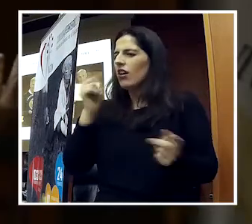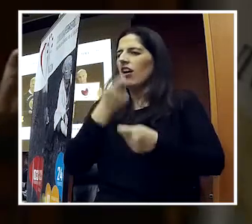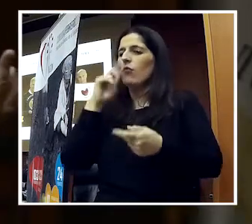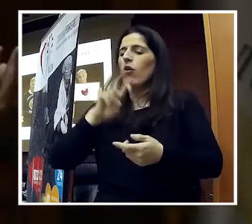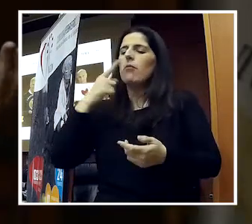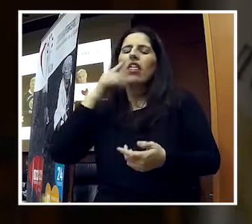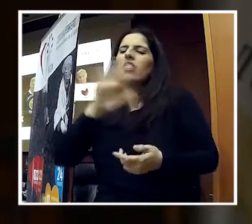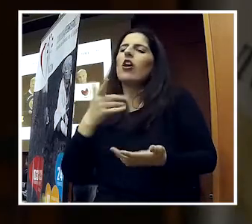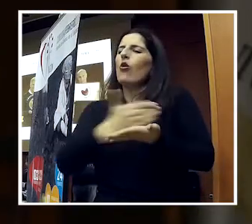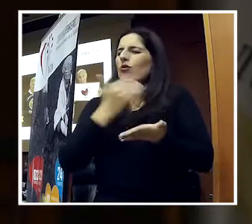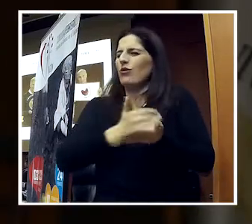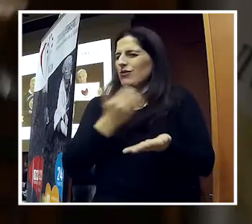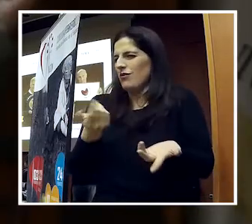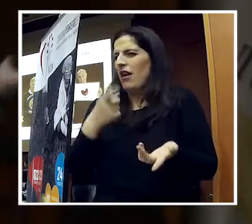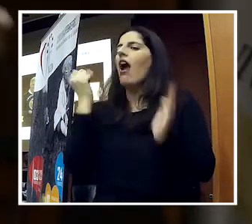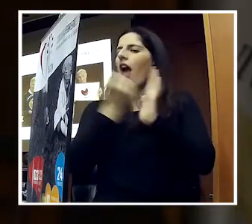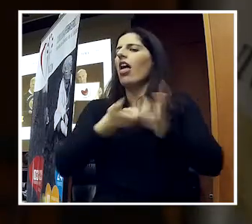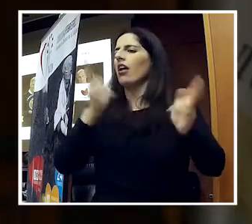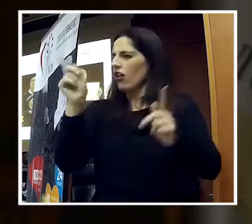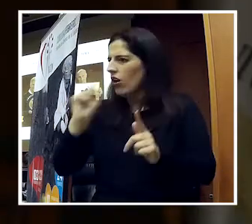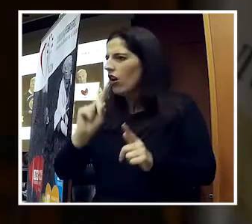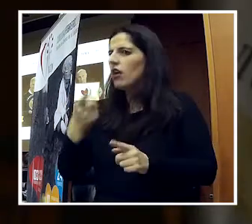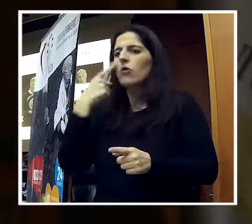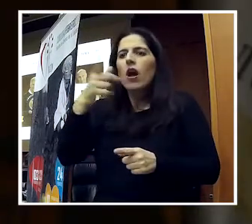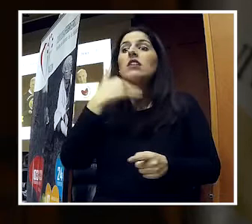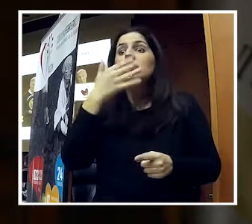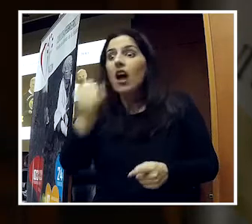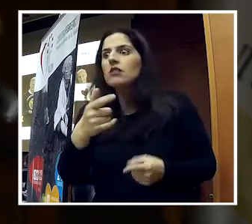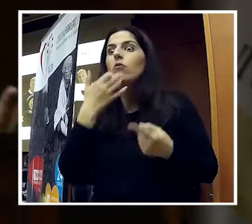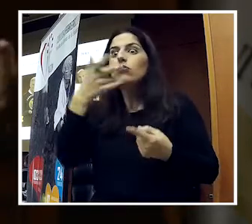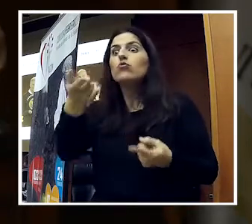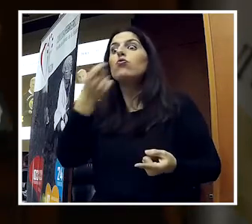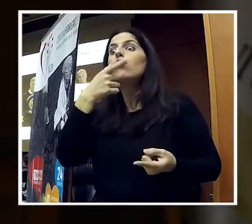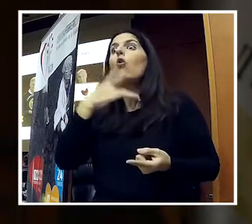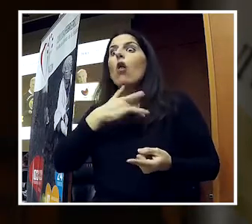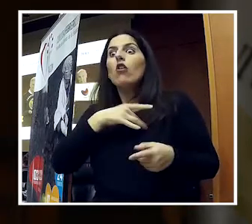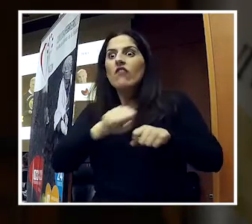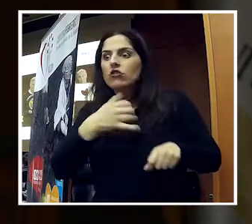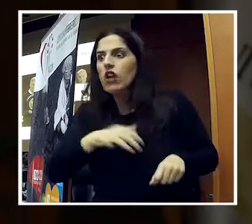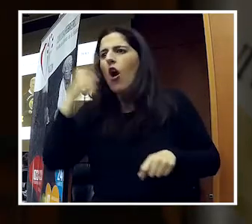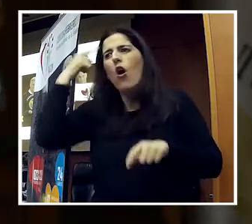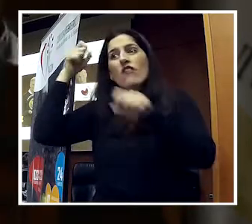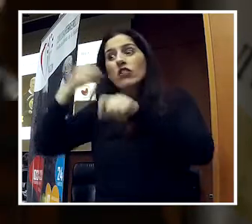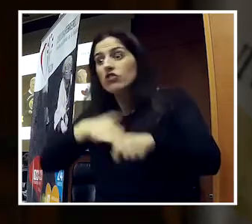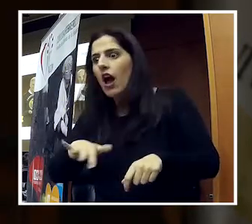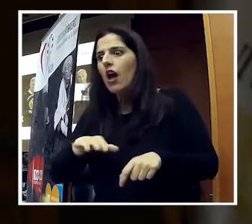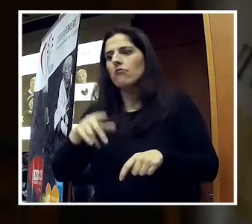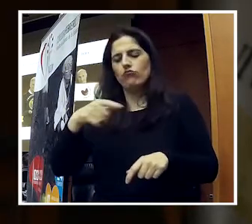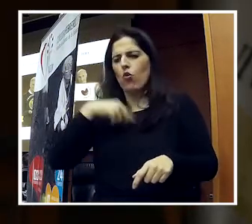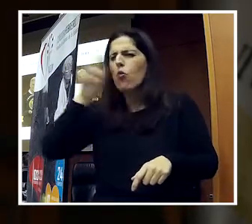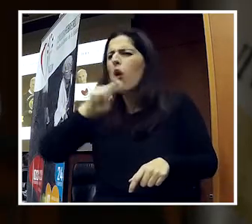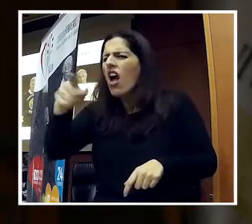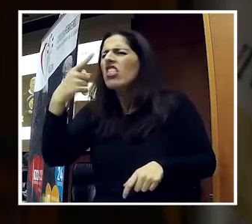del riesgo del paciente, por supuesto. Un paciente que ya haya tenido un infarto, que haya tenido un ictus, no solamente lo trataremos por debajo de 200, sino por debajo probablemente